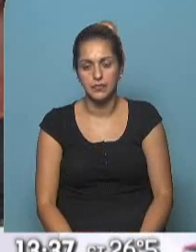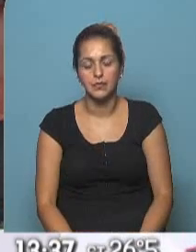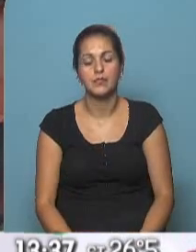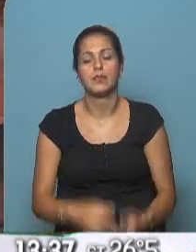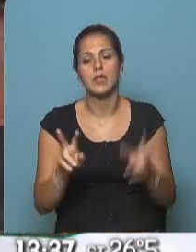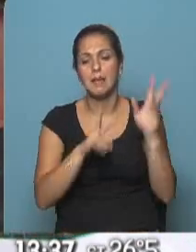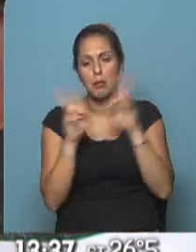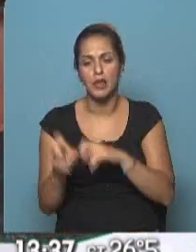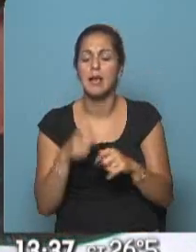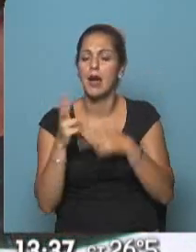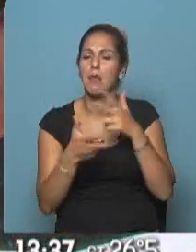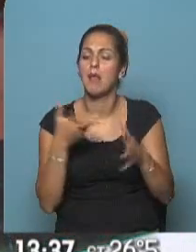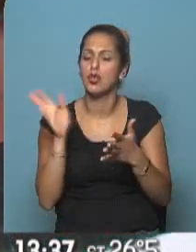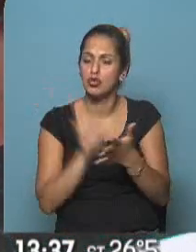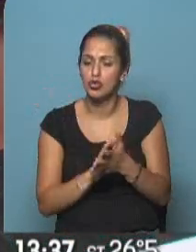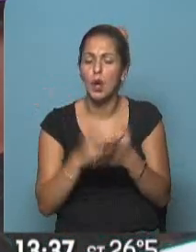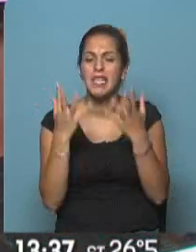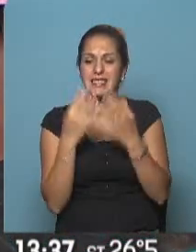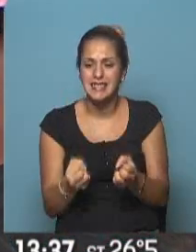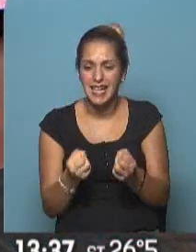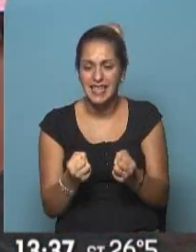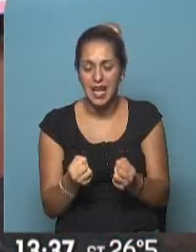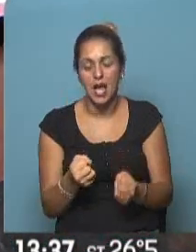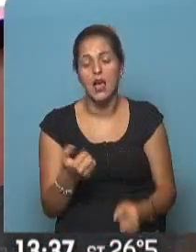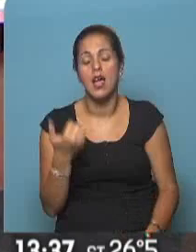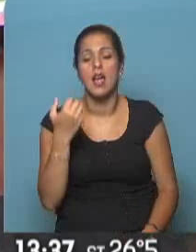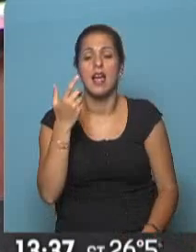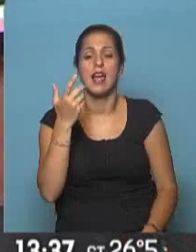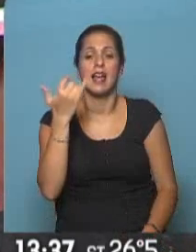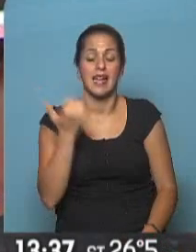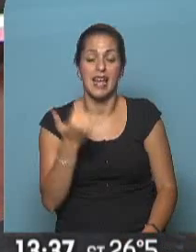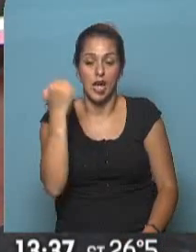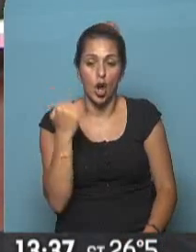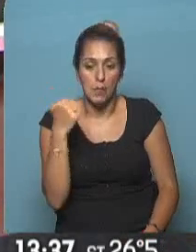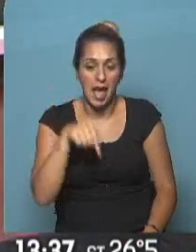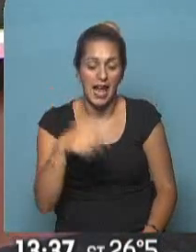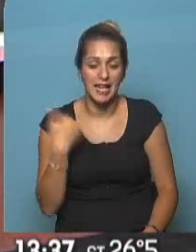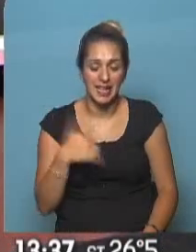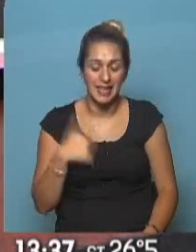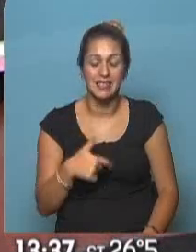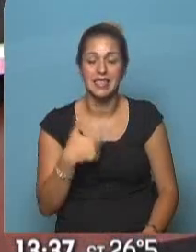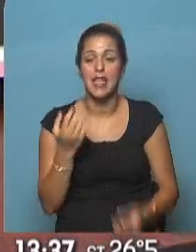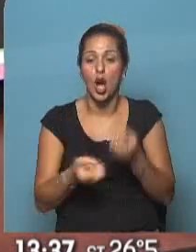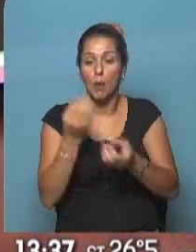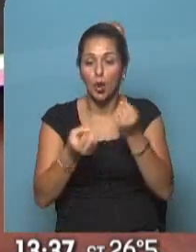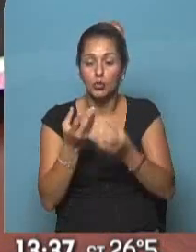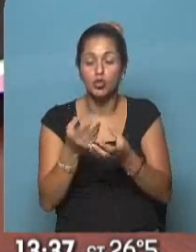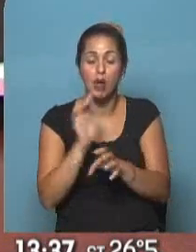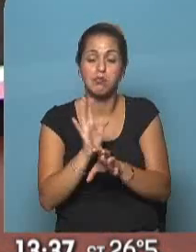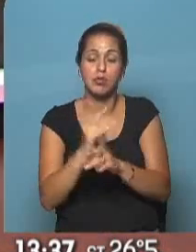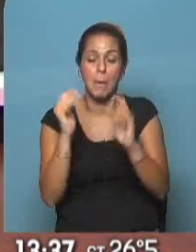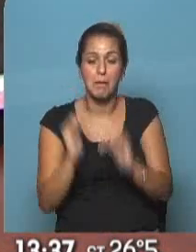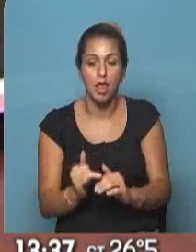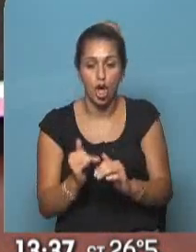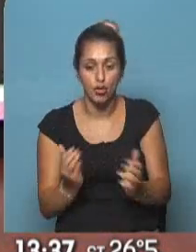Vamos a cambiar de tema, nos vamos a ocupar de la sequía que está afectando la economía en Argentina. La cosecha es menor de lo que se